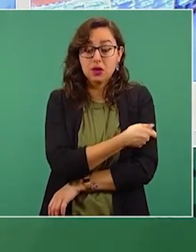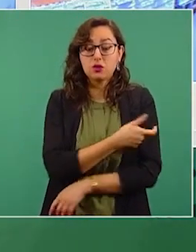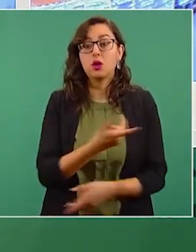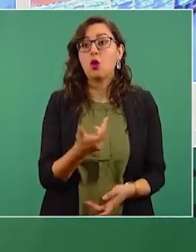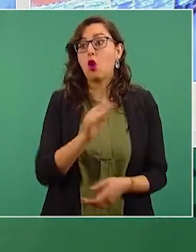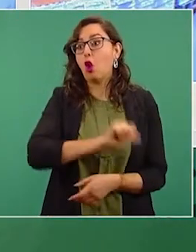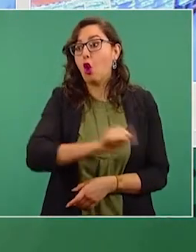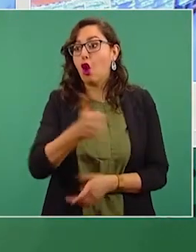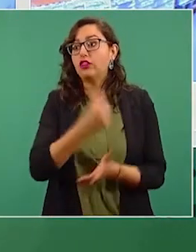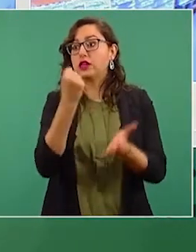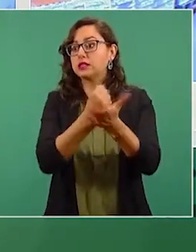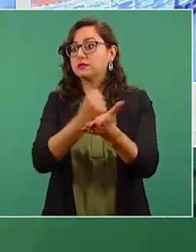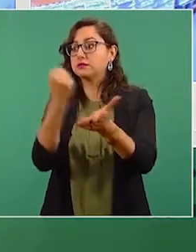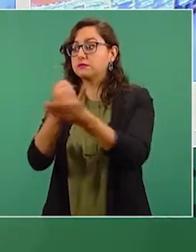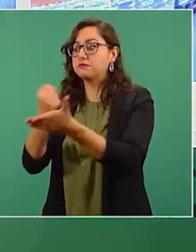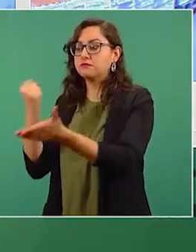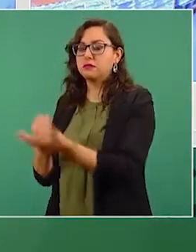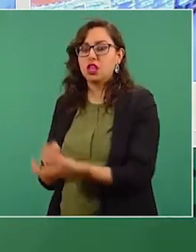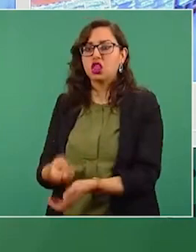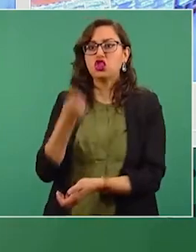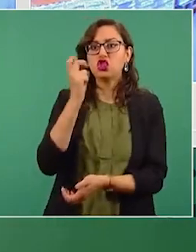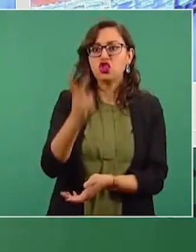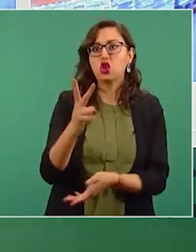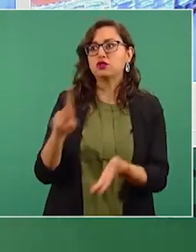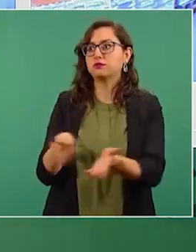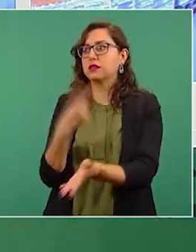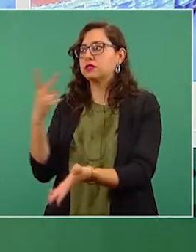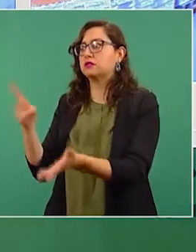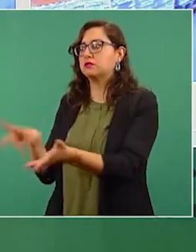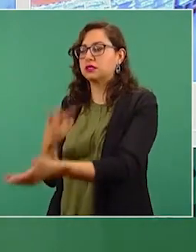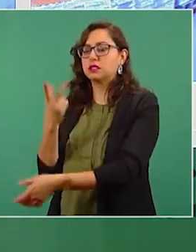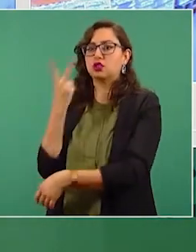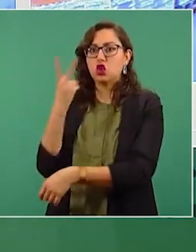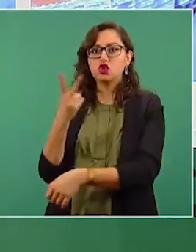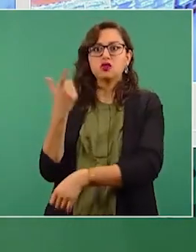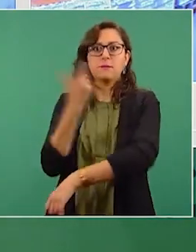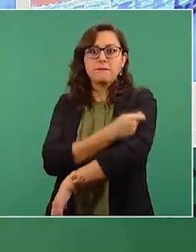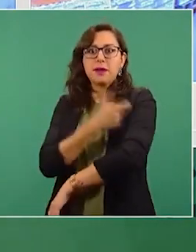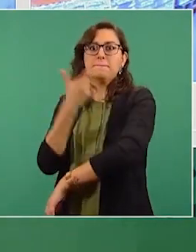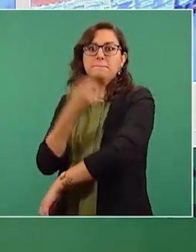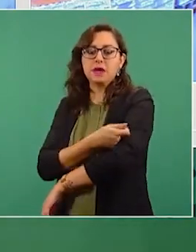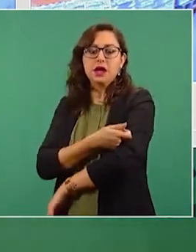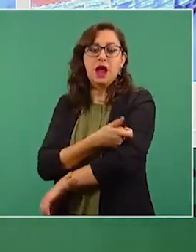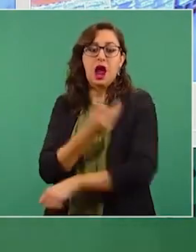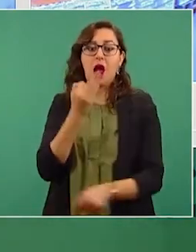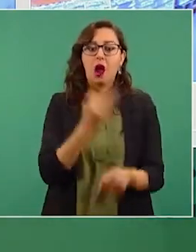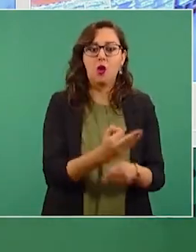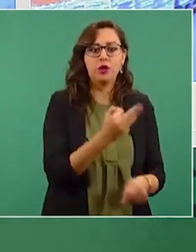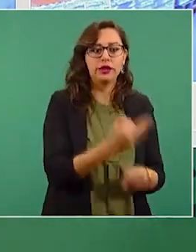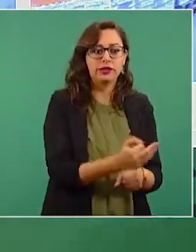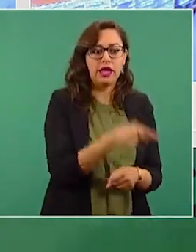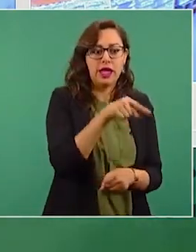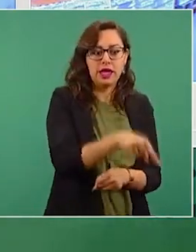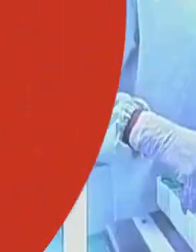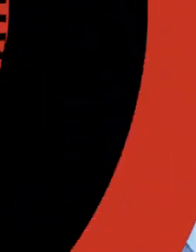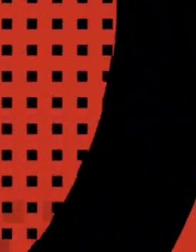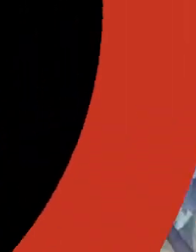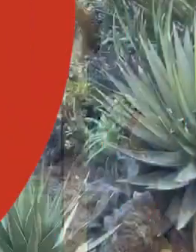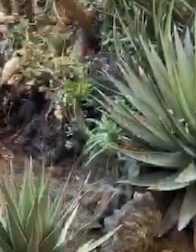México son de dos. Por lo tanto, nos importa mucho porque se reduce el problema logístico y el tiempo.